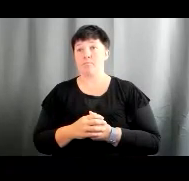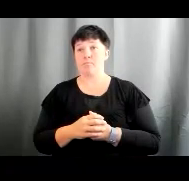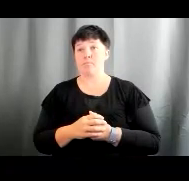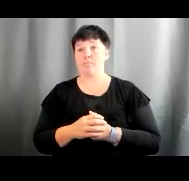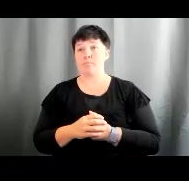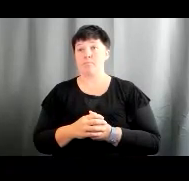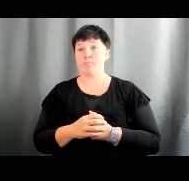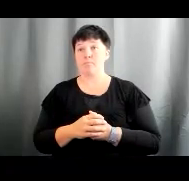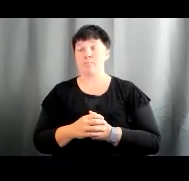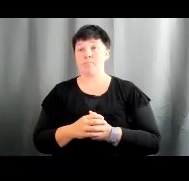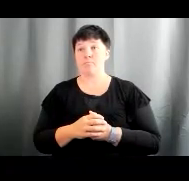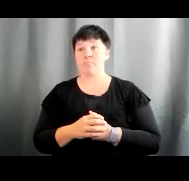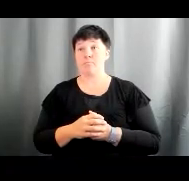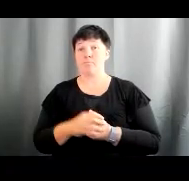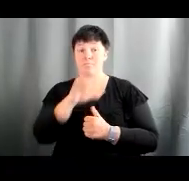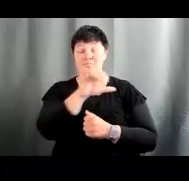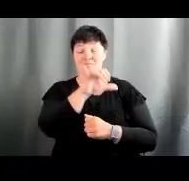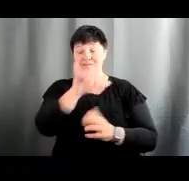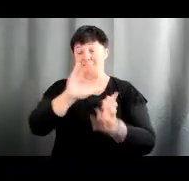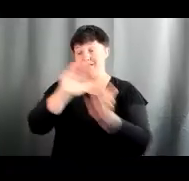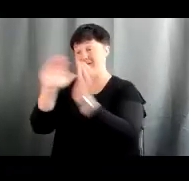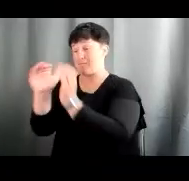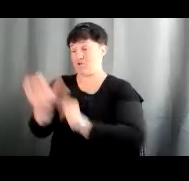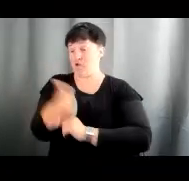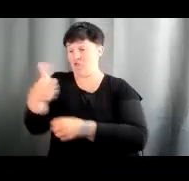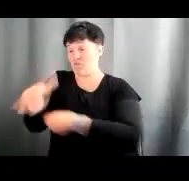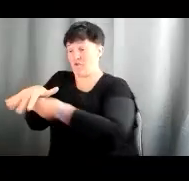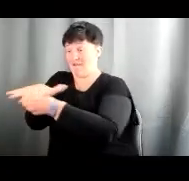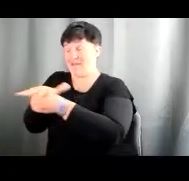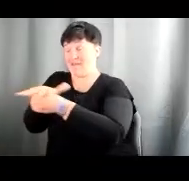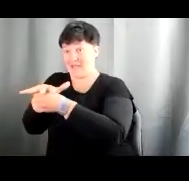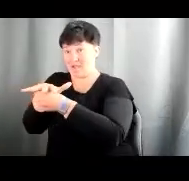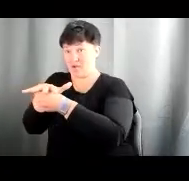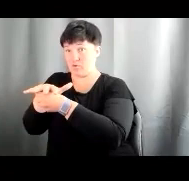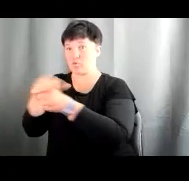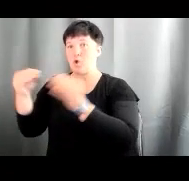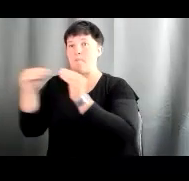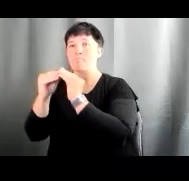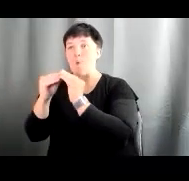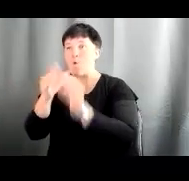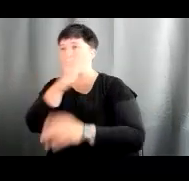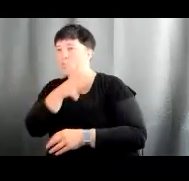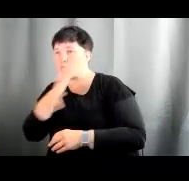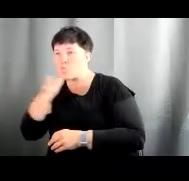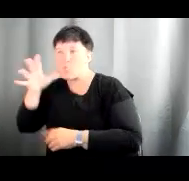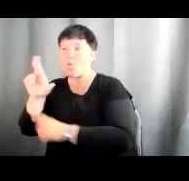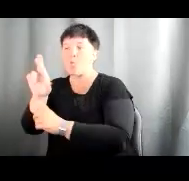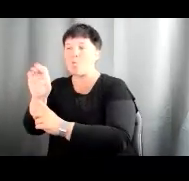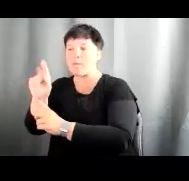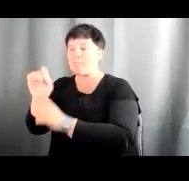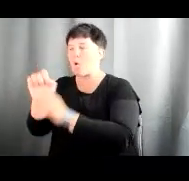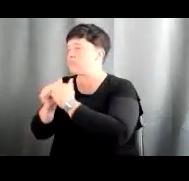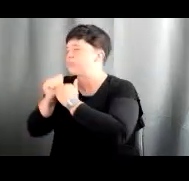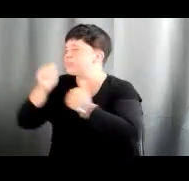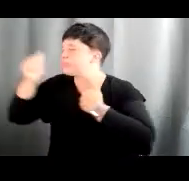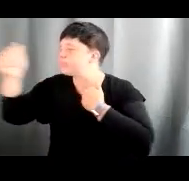Y, en comparación con las áreas más remotas, sabemos que en las zonas urbanas hay una concentración